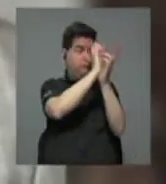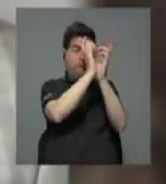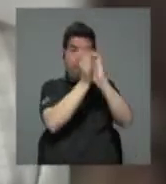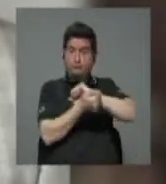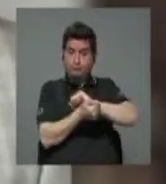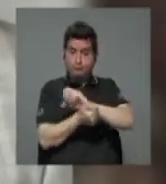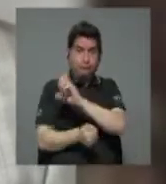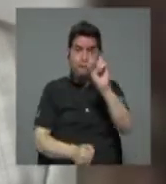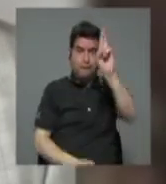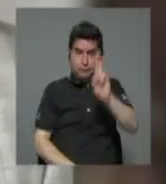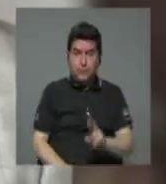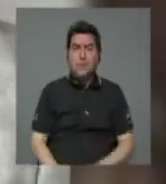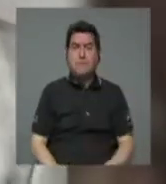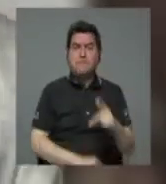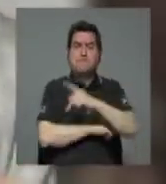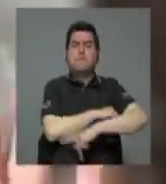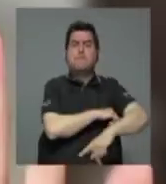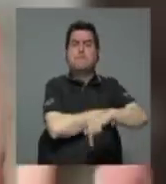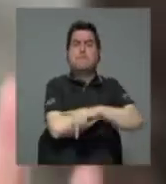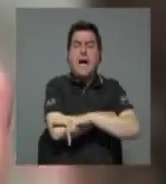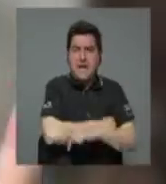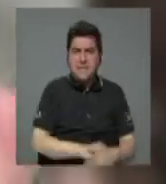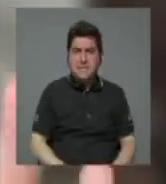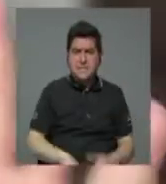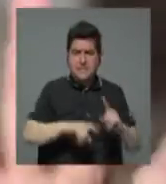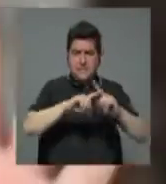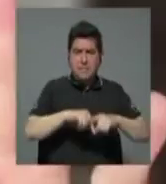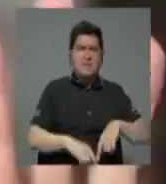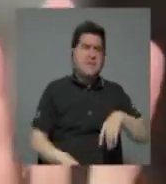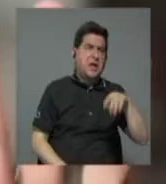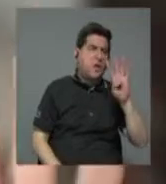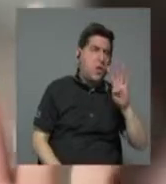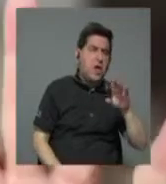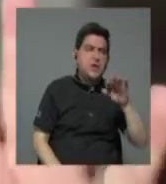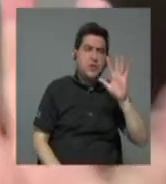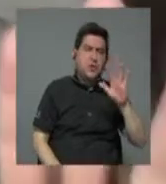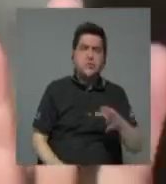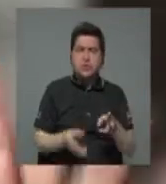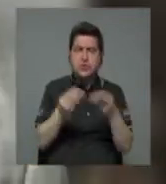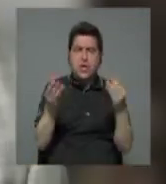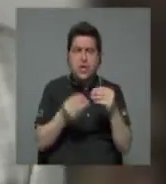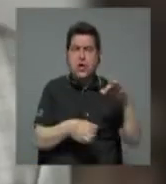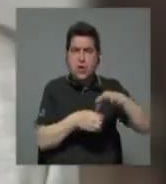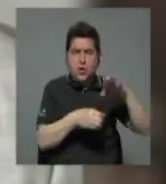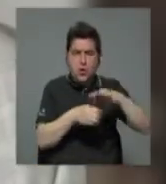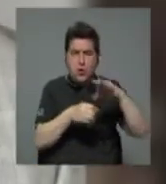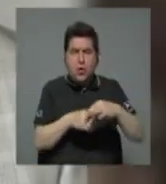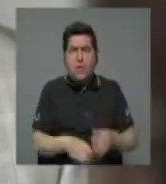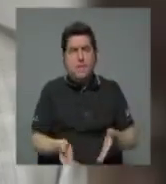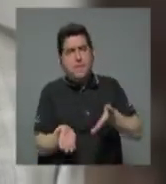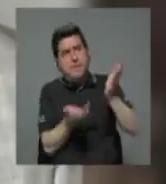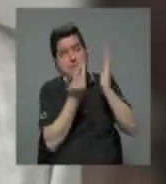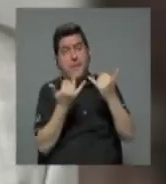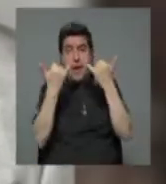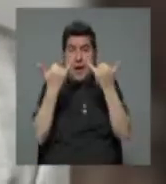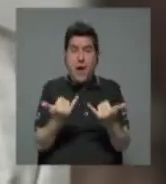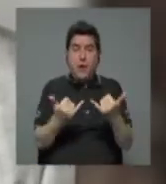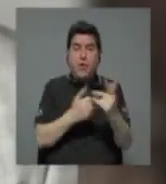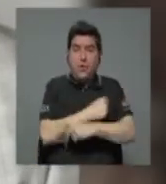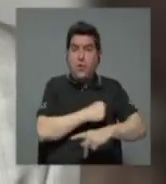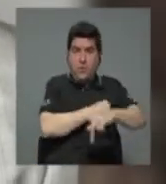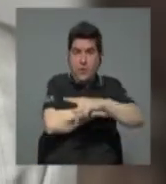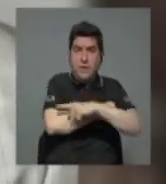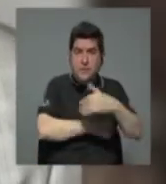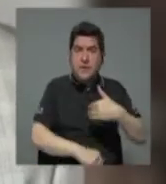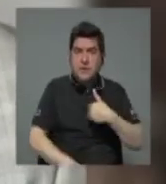Costa Rica de un país que dependía de 4 o 5 productos agrícolas en su sector exportador a un país de hoy en día